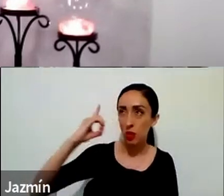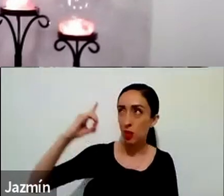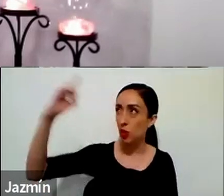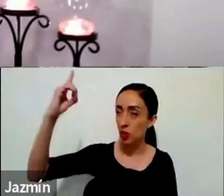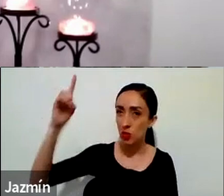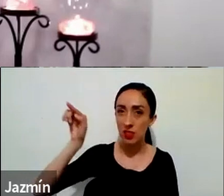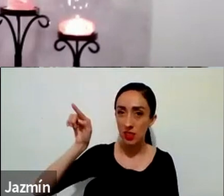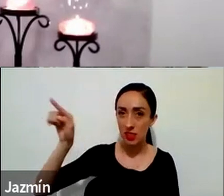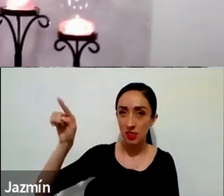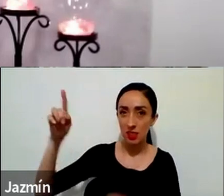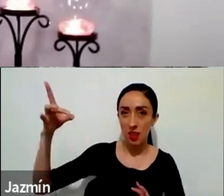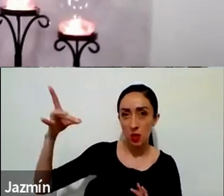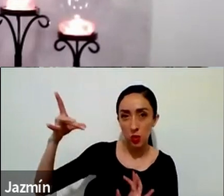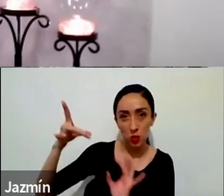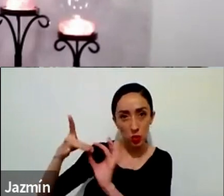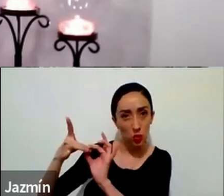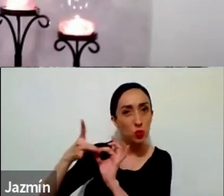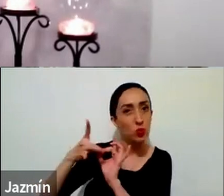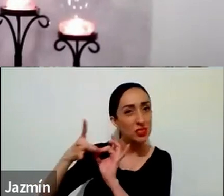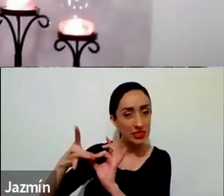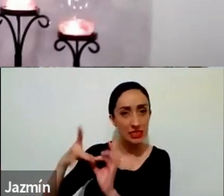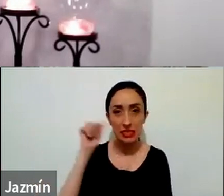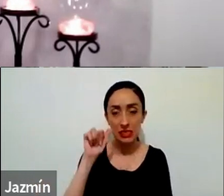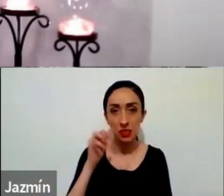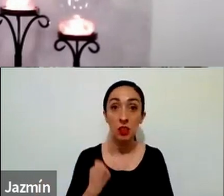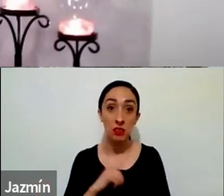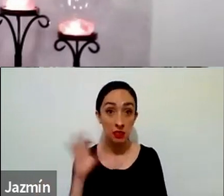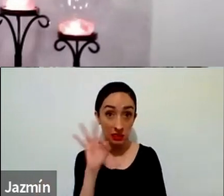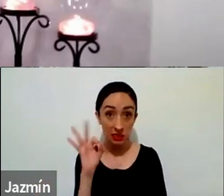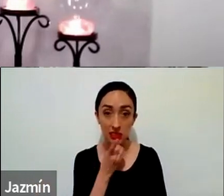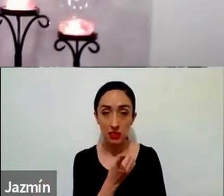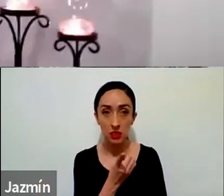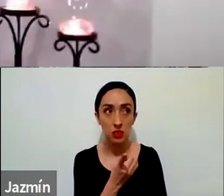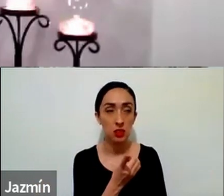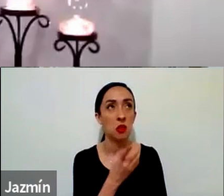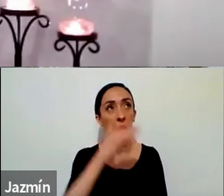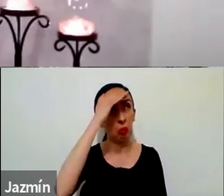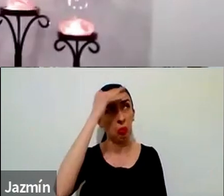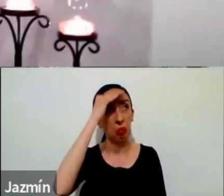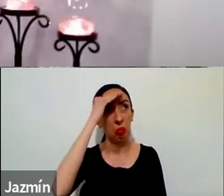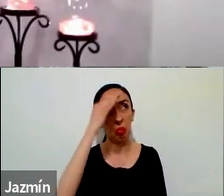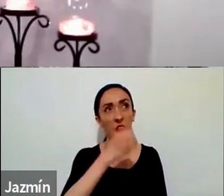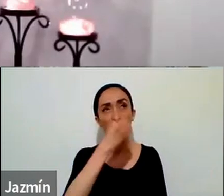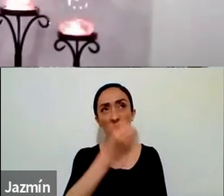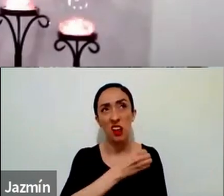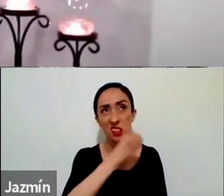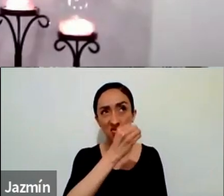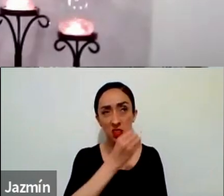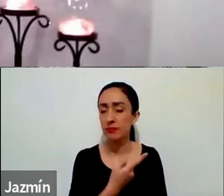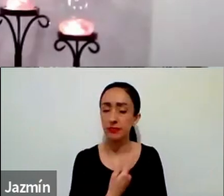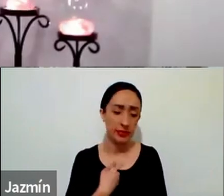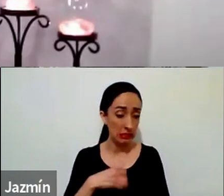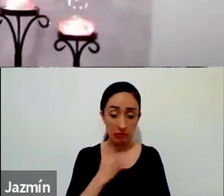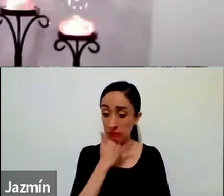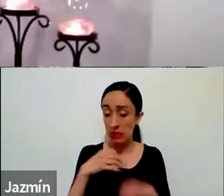siempre decimos que no tenemos tiempo de cuaresma crear espacios finalmente restauramos nuestra relación con nosotros